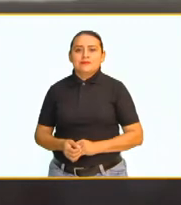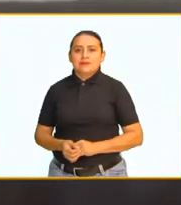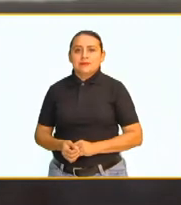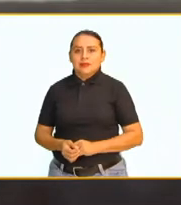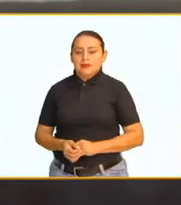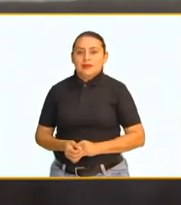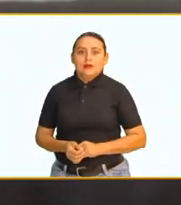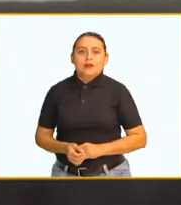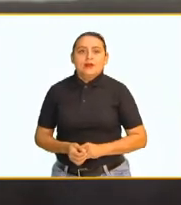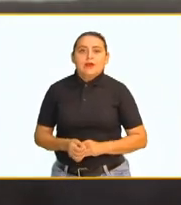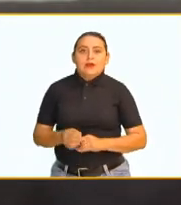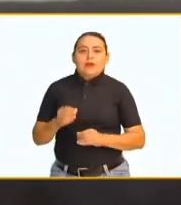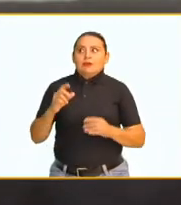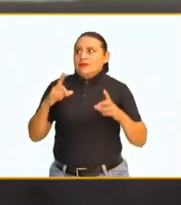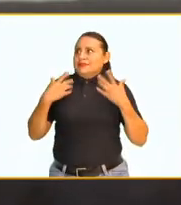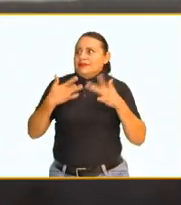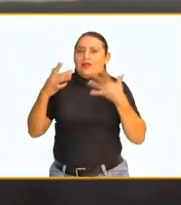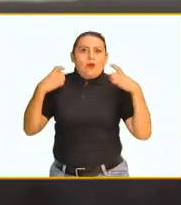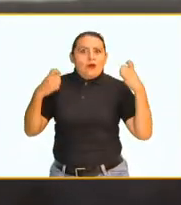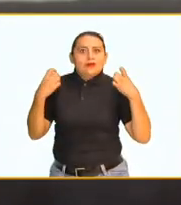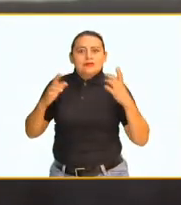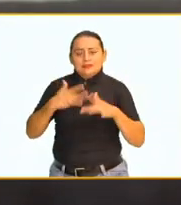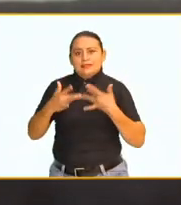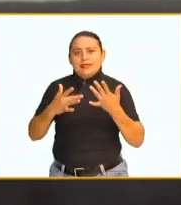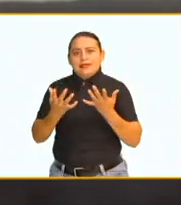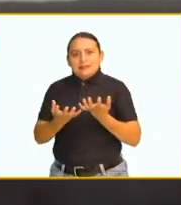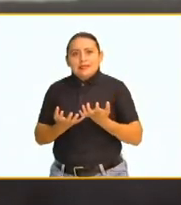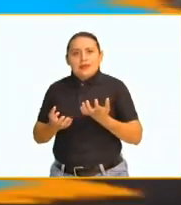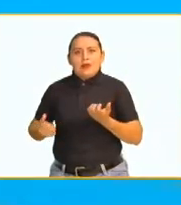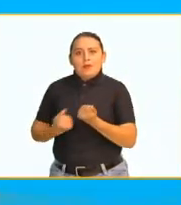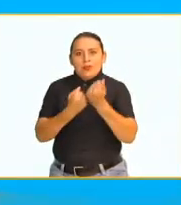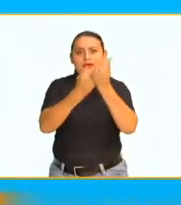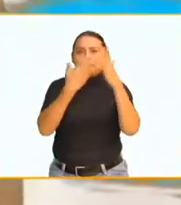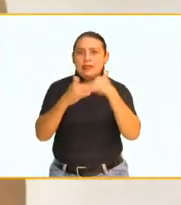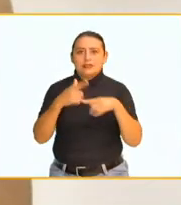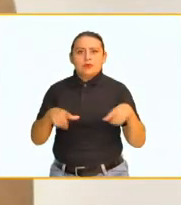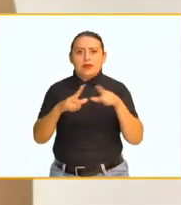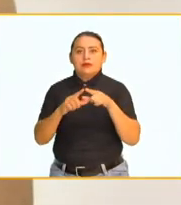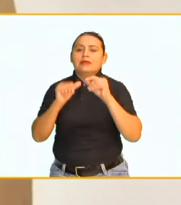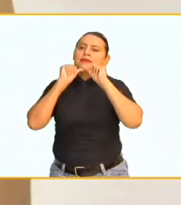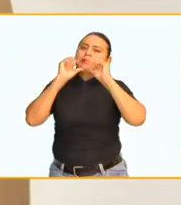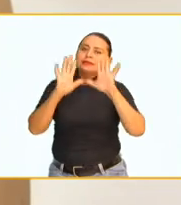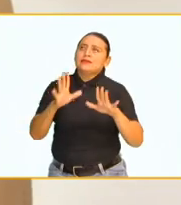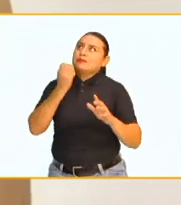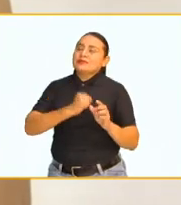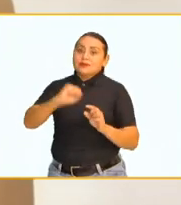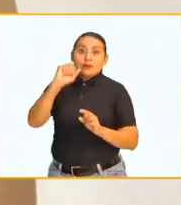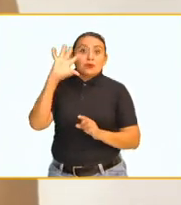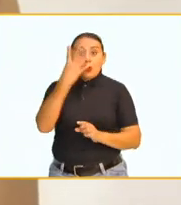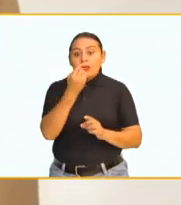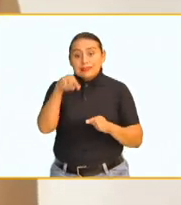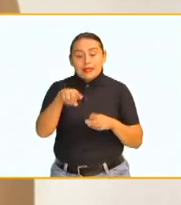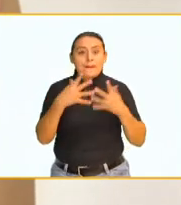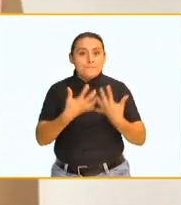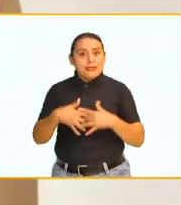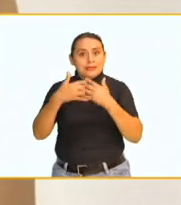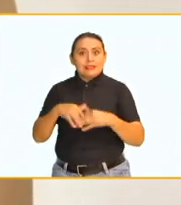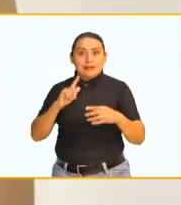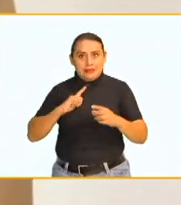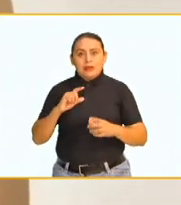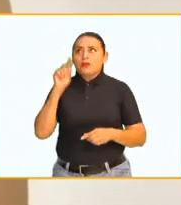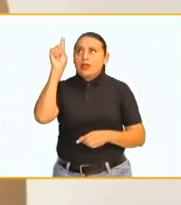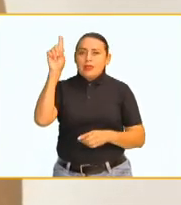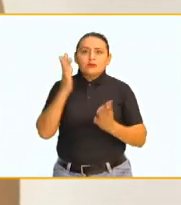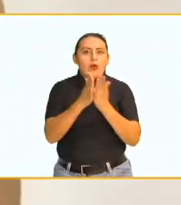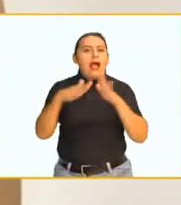Uno siente gozo y siente deseo de apoyar más a ese lugar. Van a ser bendecidos por el Señor todas esas empresas que tienen, porque ellos